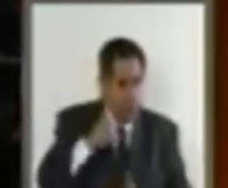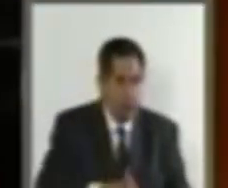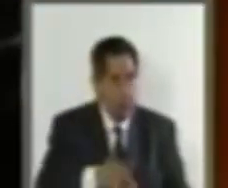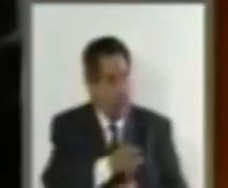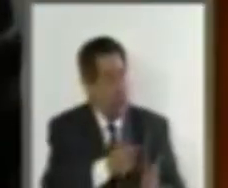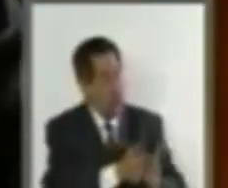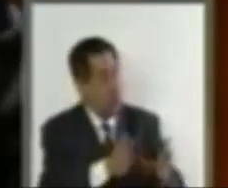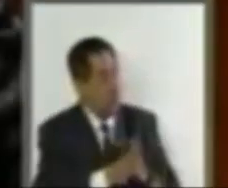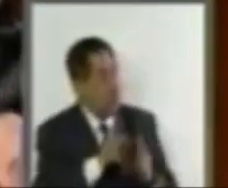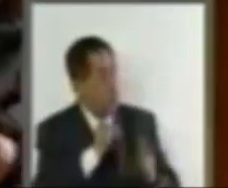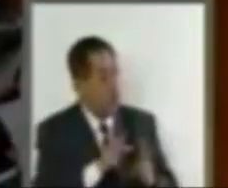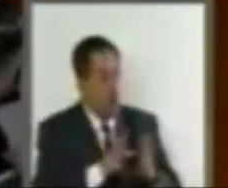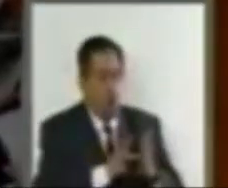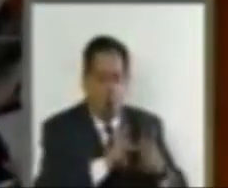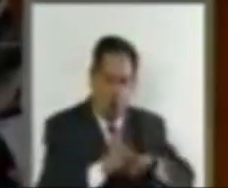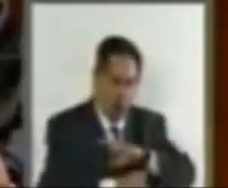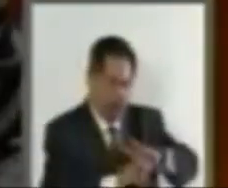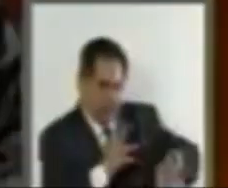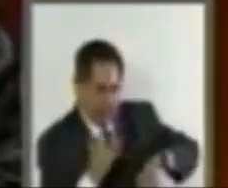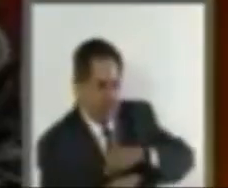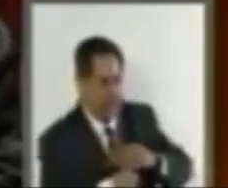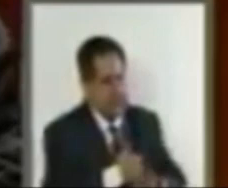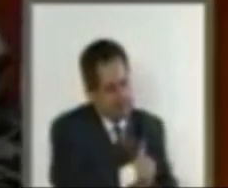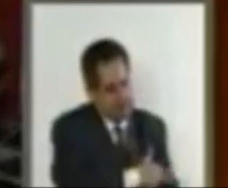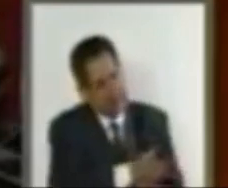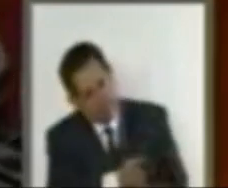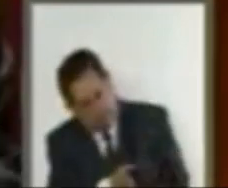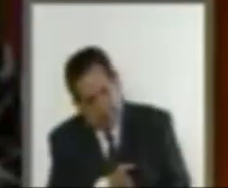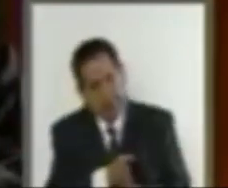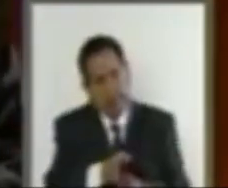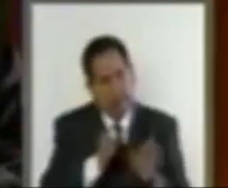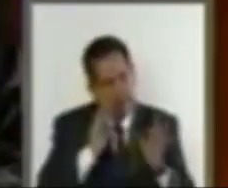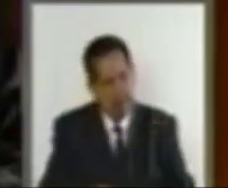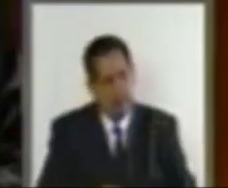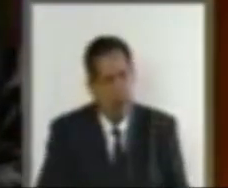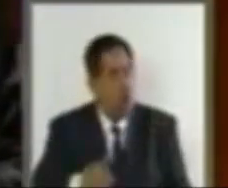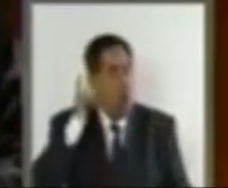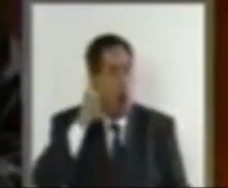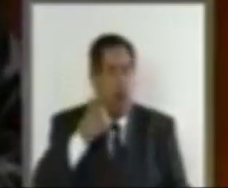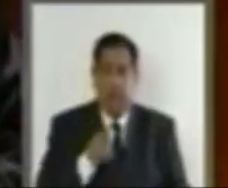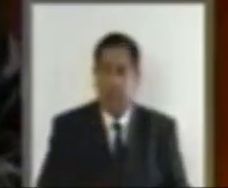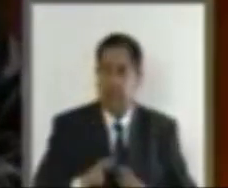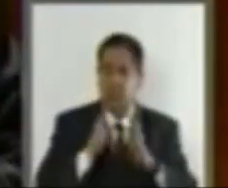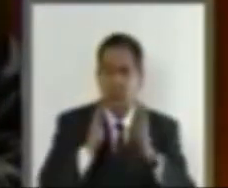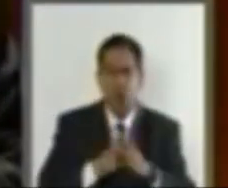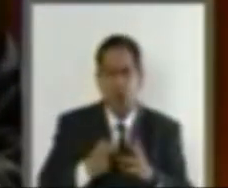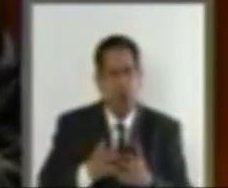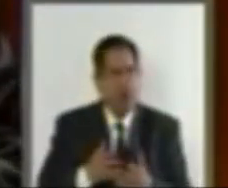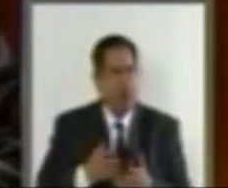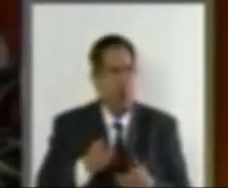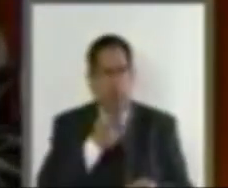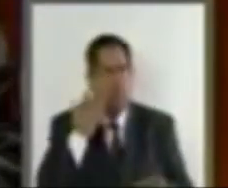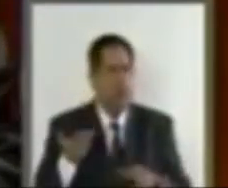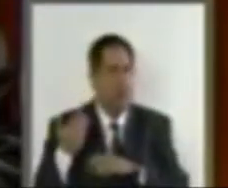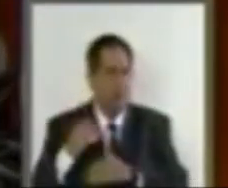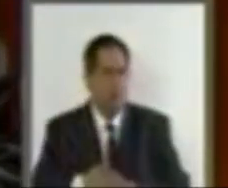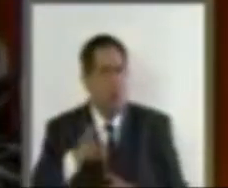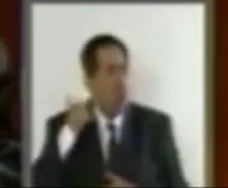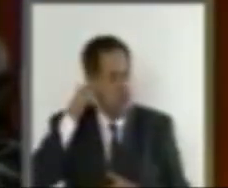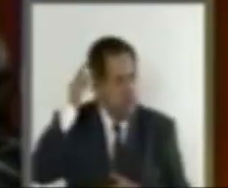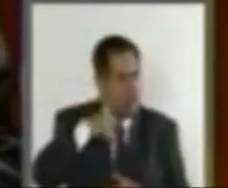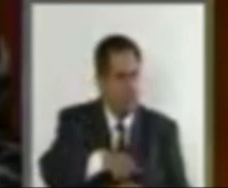diseño institucional de la nueva fiscalía sea el correcto. Y como viene en la minuta, pues me parece que tiene muchas deficiencias. Entonces,